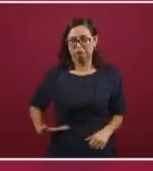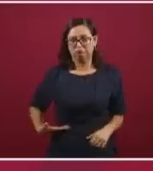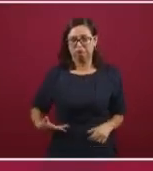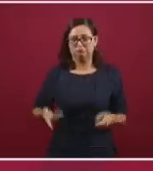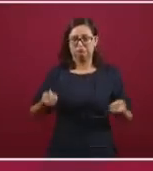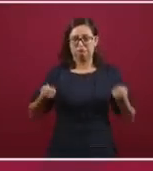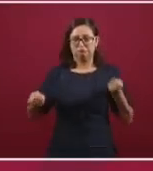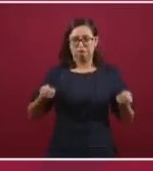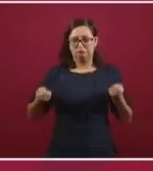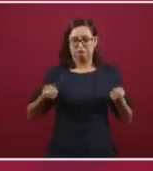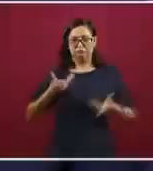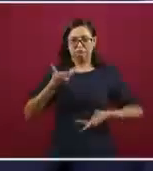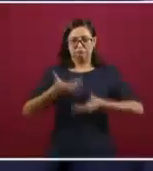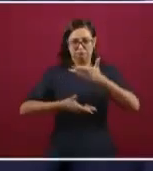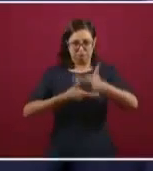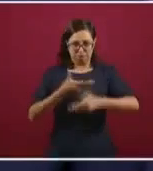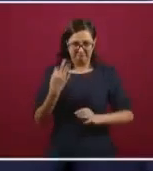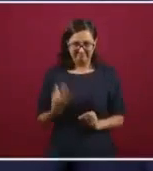del recto proceder